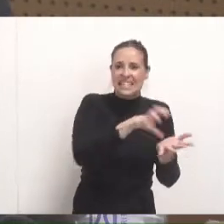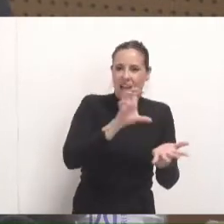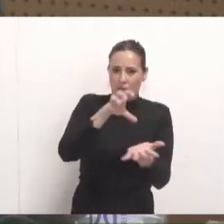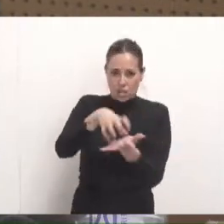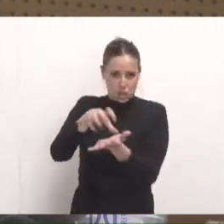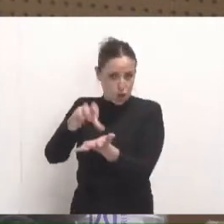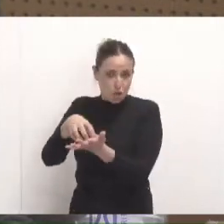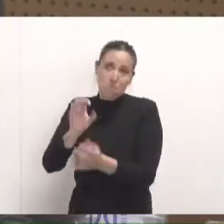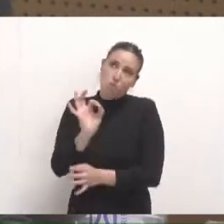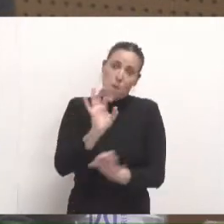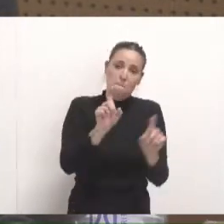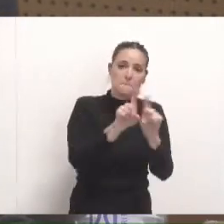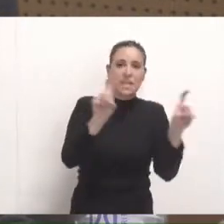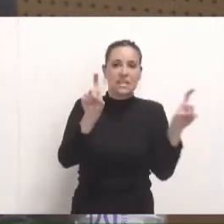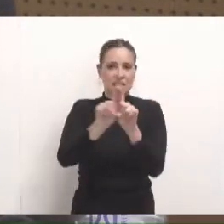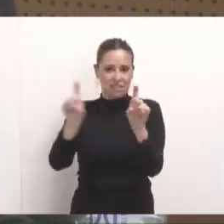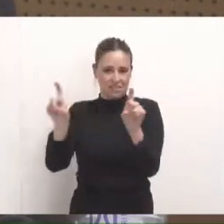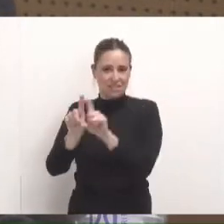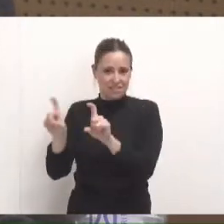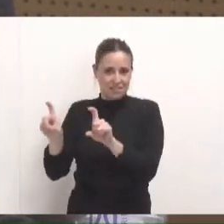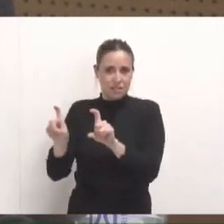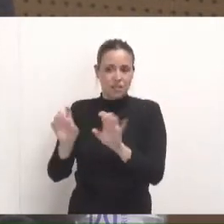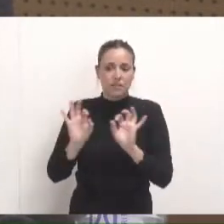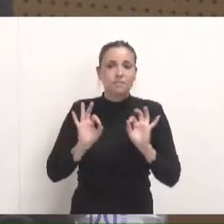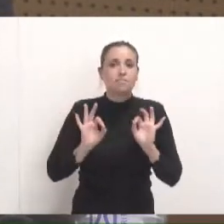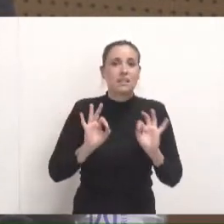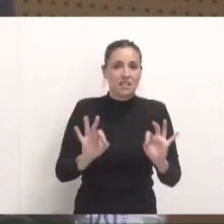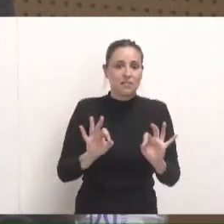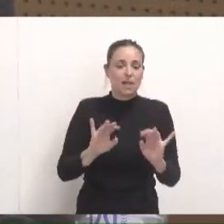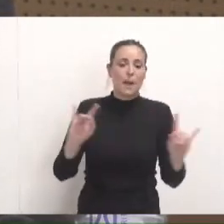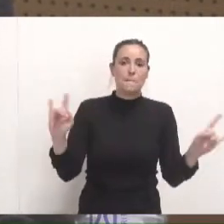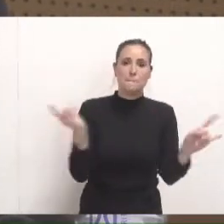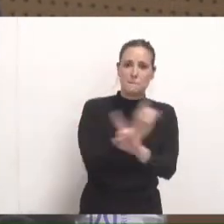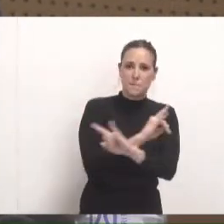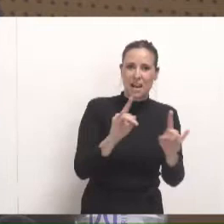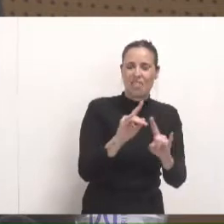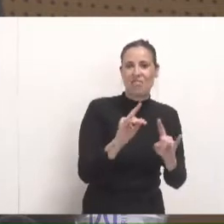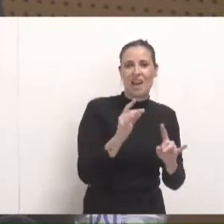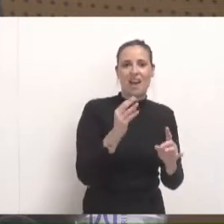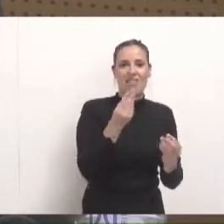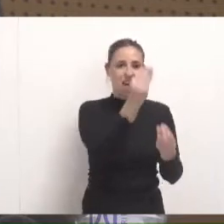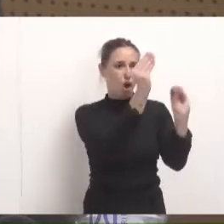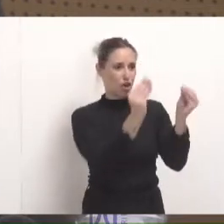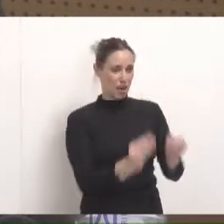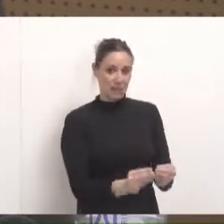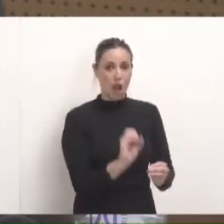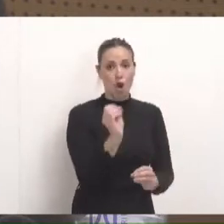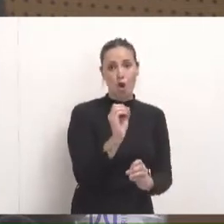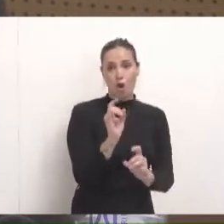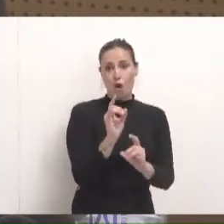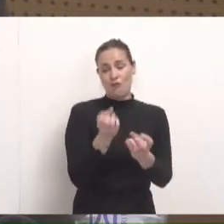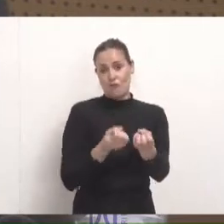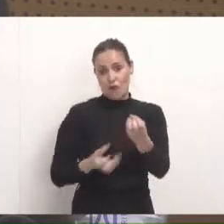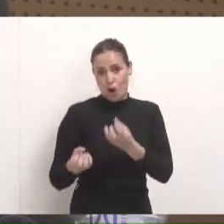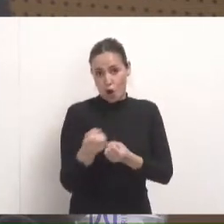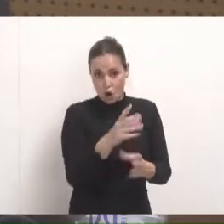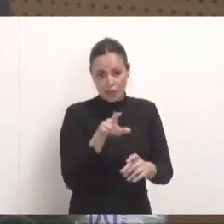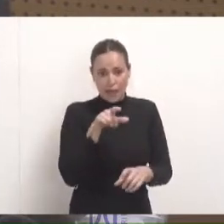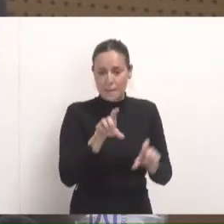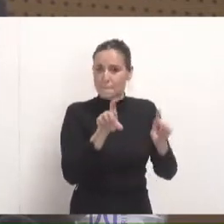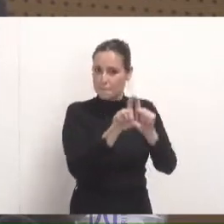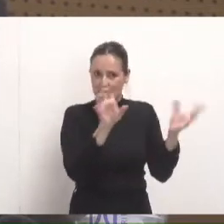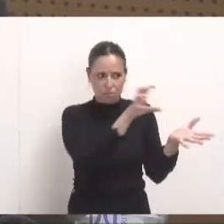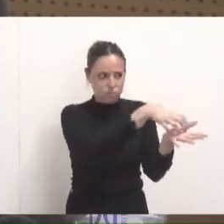varias empresas dedicadas a la producción de planta ornamental y de flores, que son empresas medianas